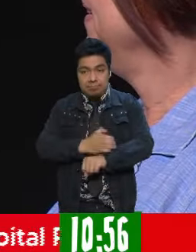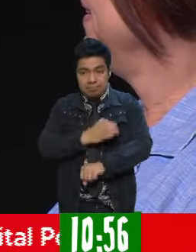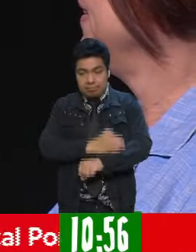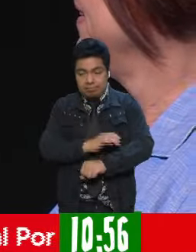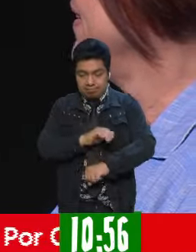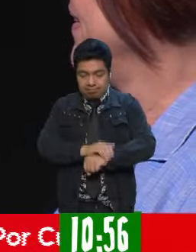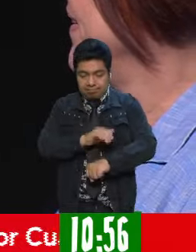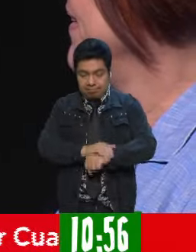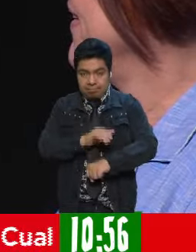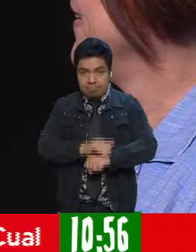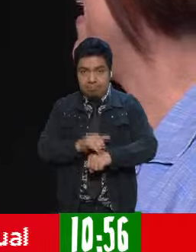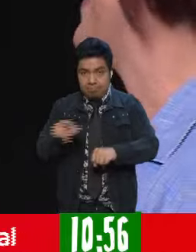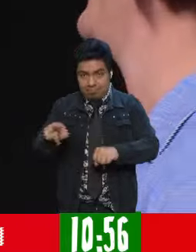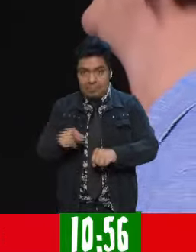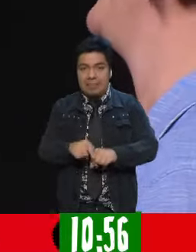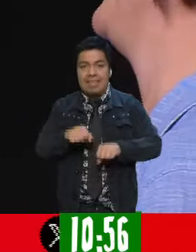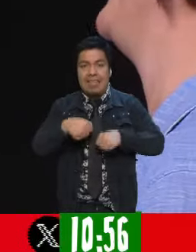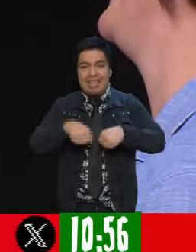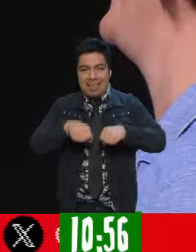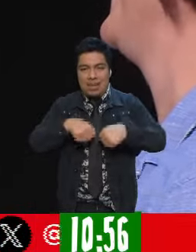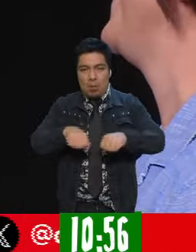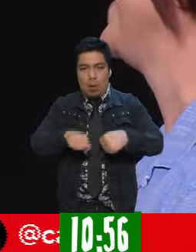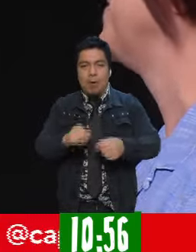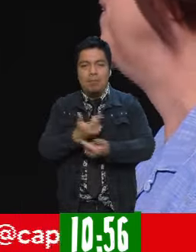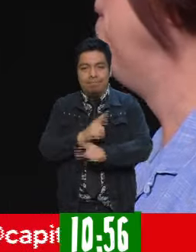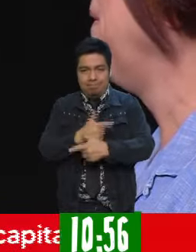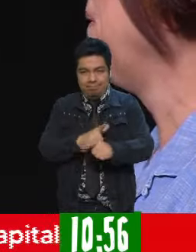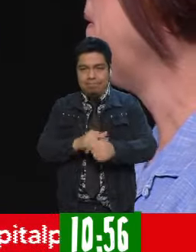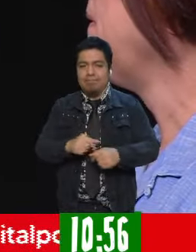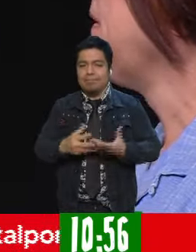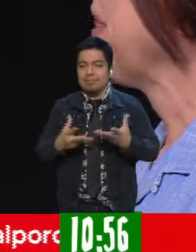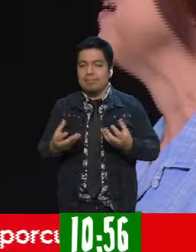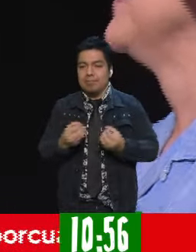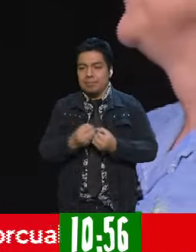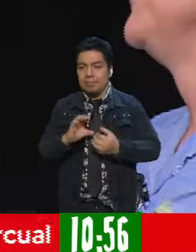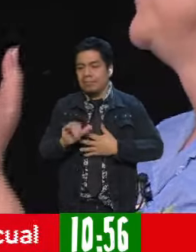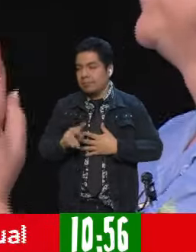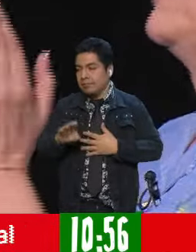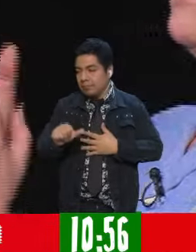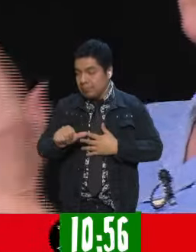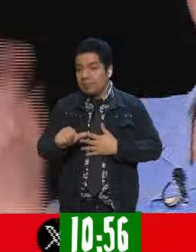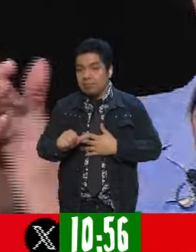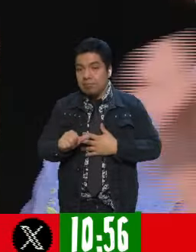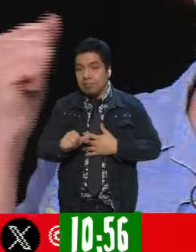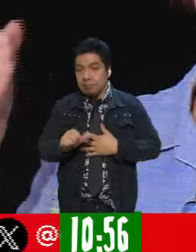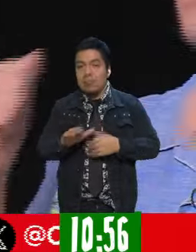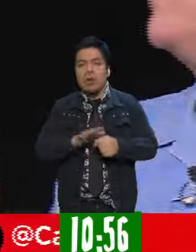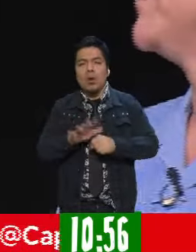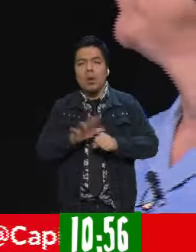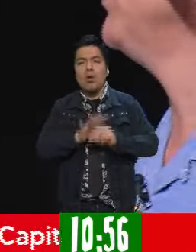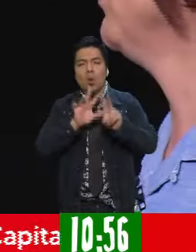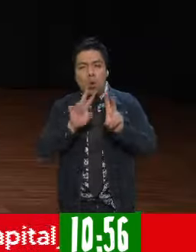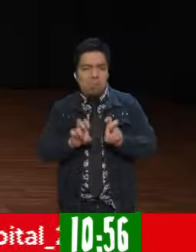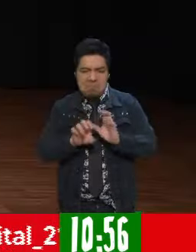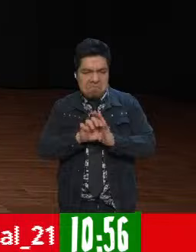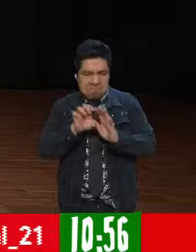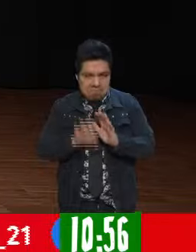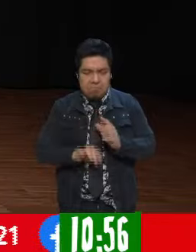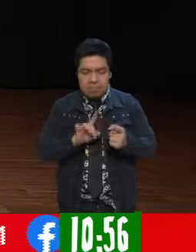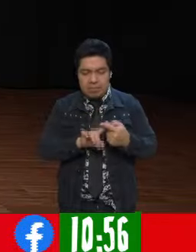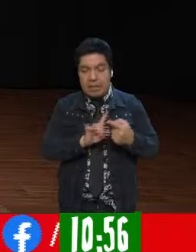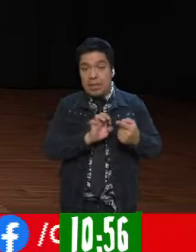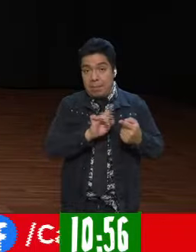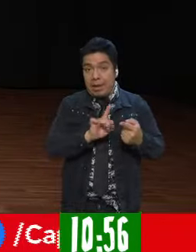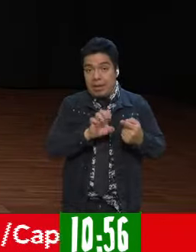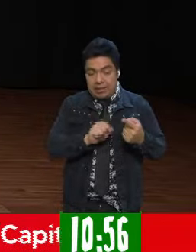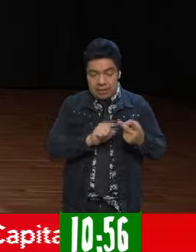amigos, los mototaxistas. Ah, también. Y también le hicimos una cumbia a los mototaxistas. ¿Qué tipo de temas tocas en tu...? Por ejemplo, ahí está la Tepalcates,